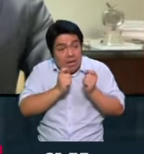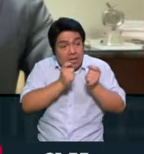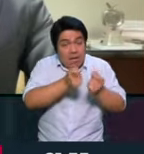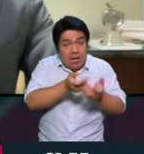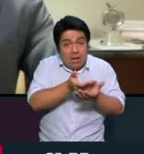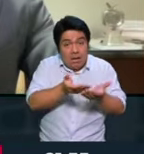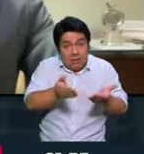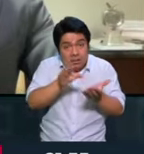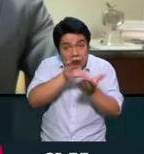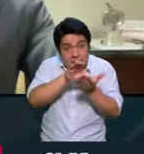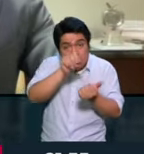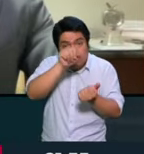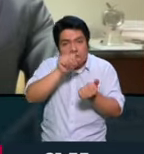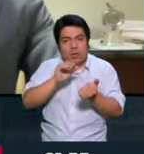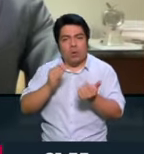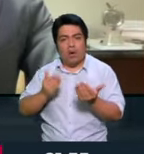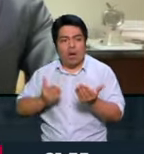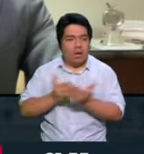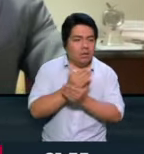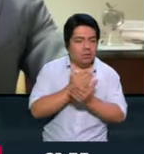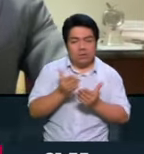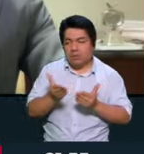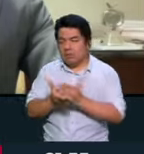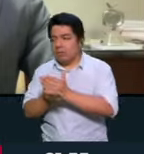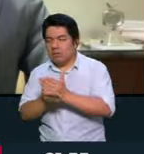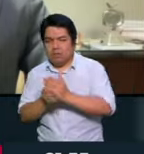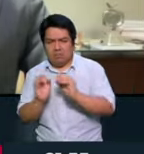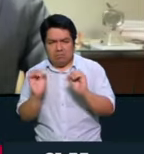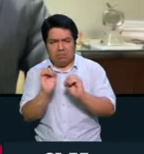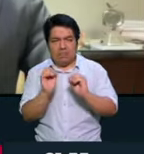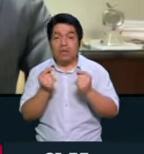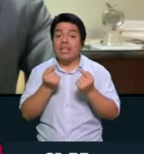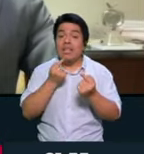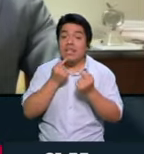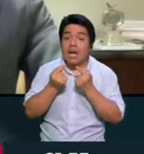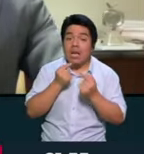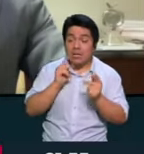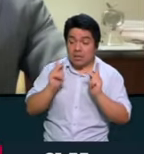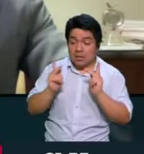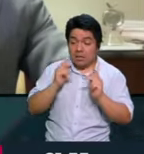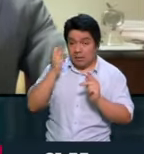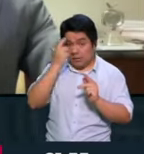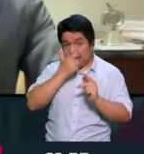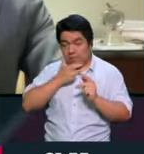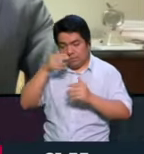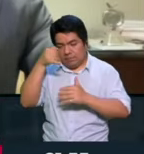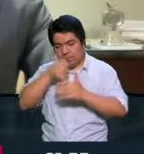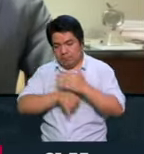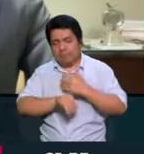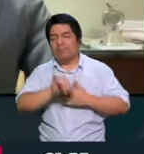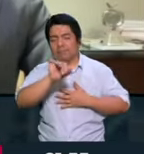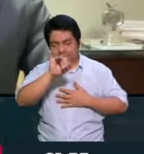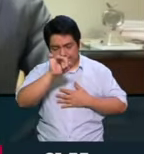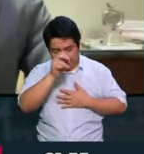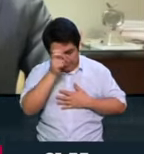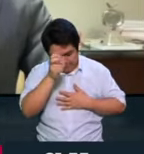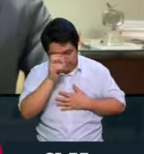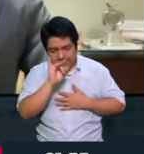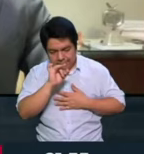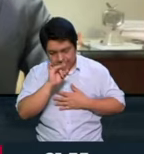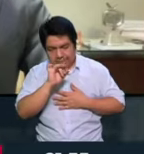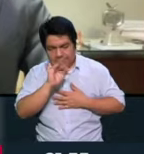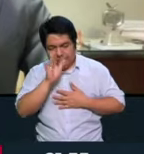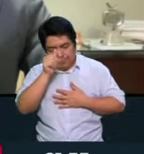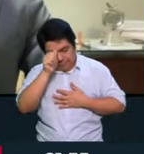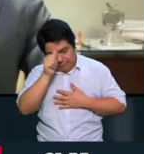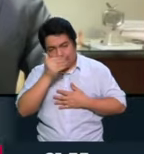misma Constitución. No hay intromisión de poderes. Hay que discutir y debatir y analizar también las propuestas de reforma. Eso me parece que es sano y que es también